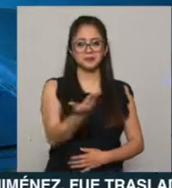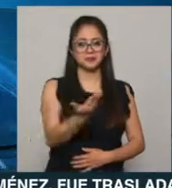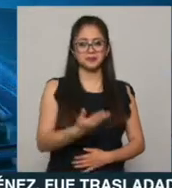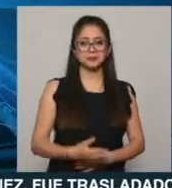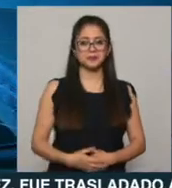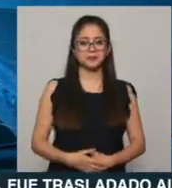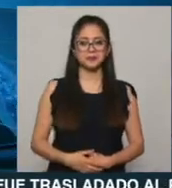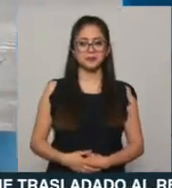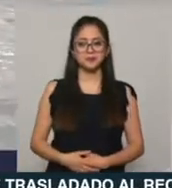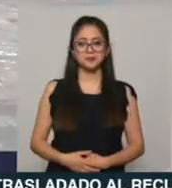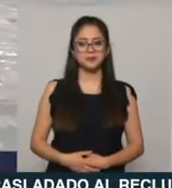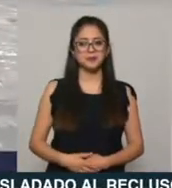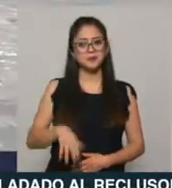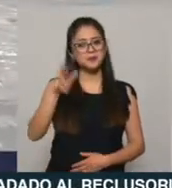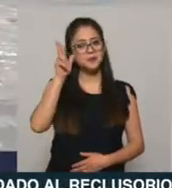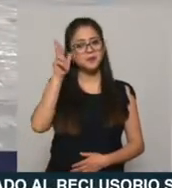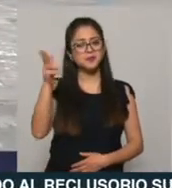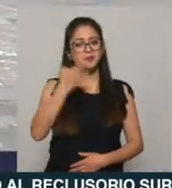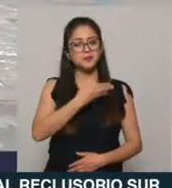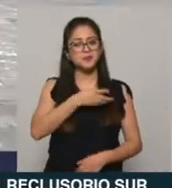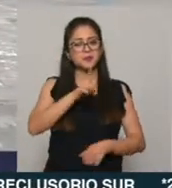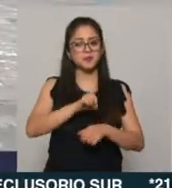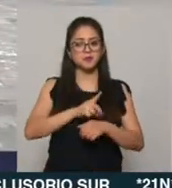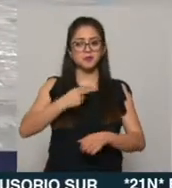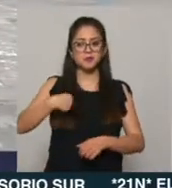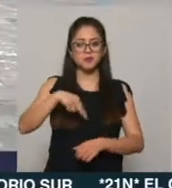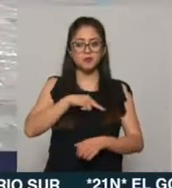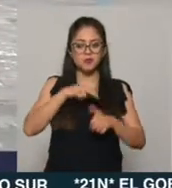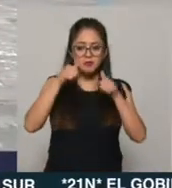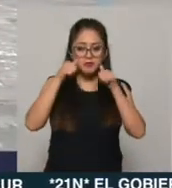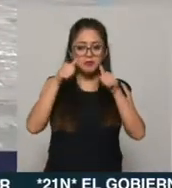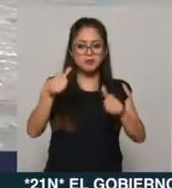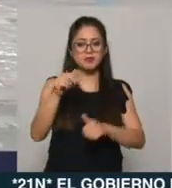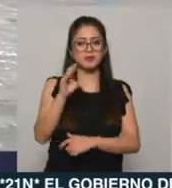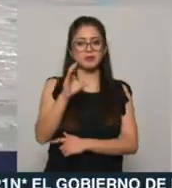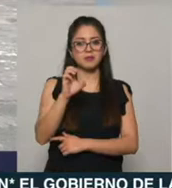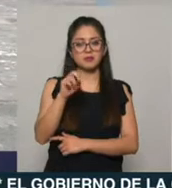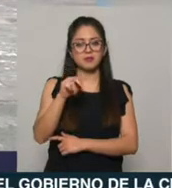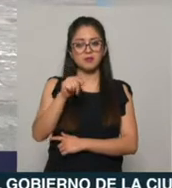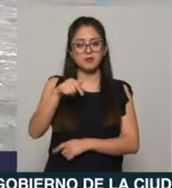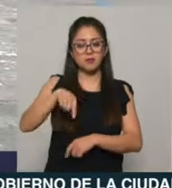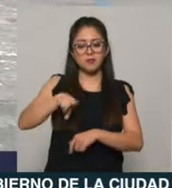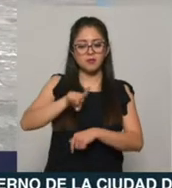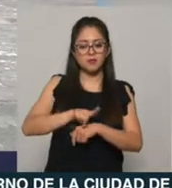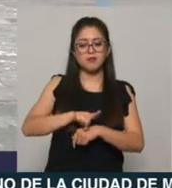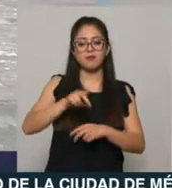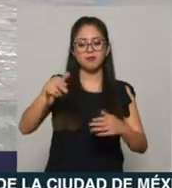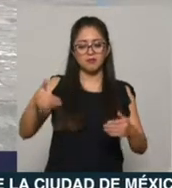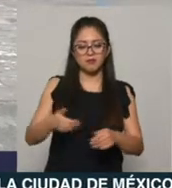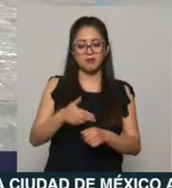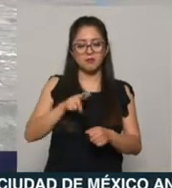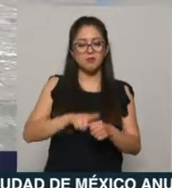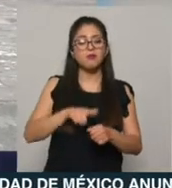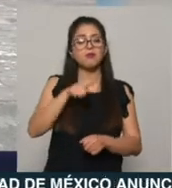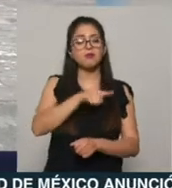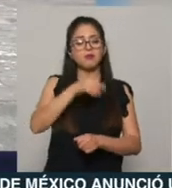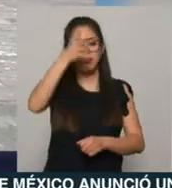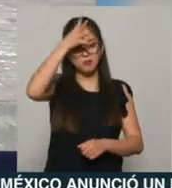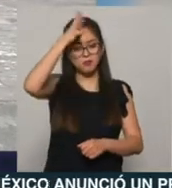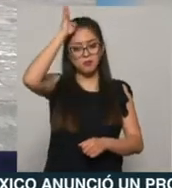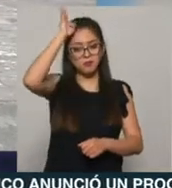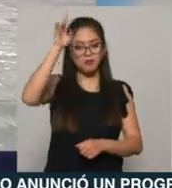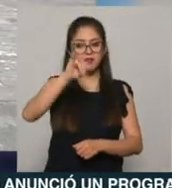¿Qué tal? Muy buenos días. Pues les saludamos desde la estación central donde ya se está festejando el Día Nacional del Bombero y nos encontramos con la bombero